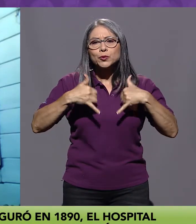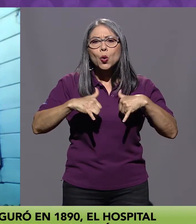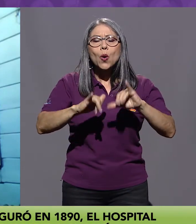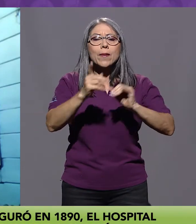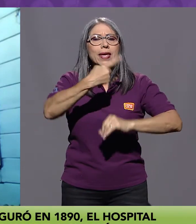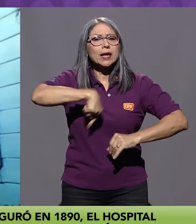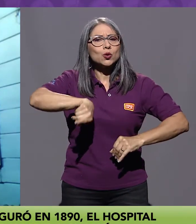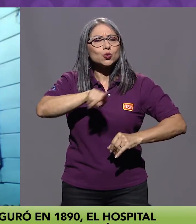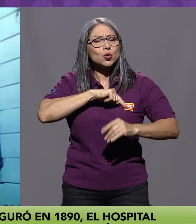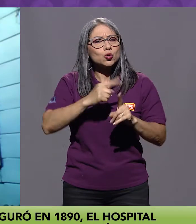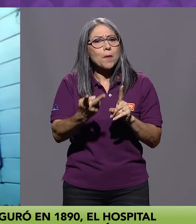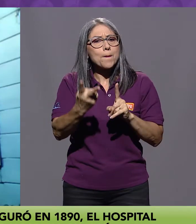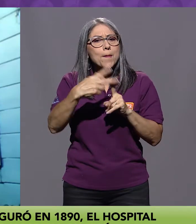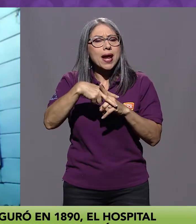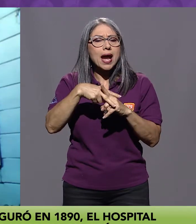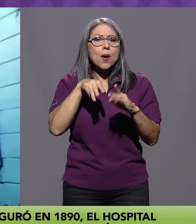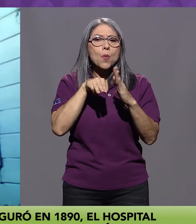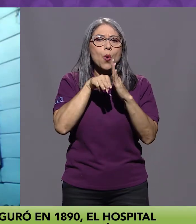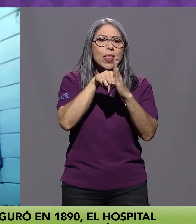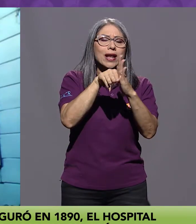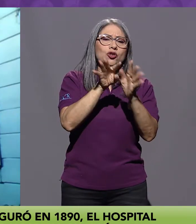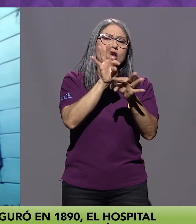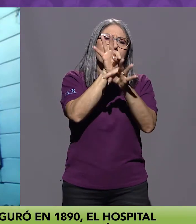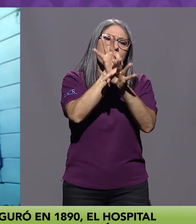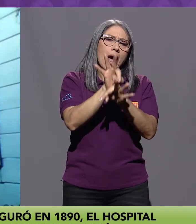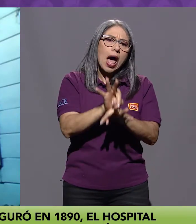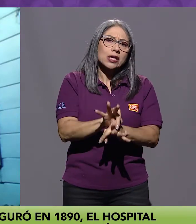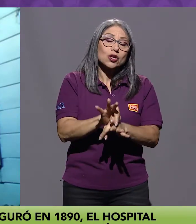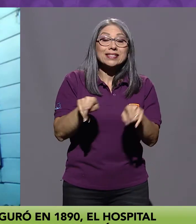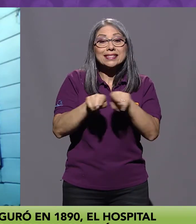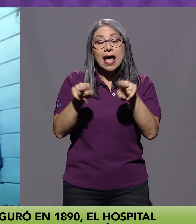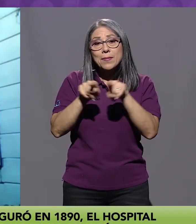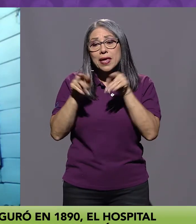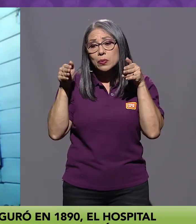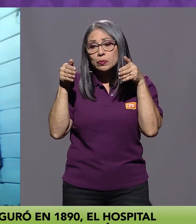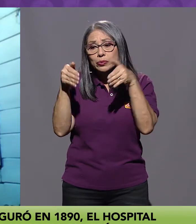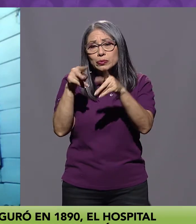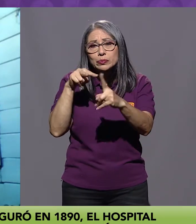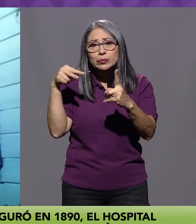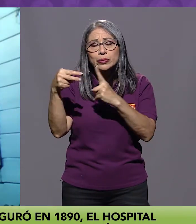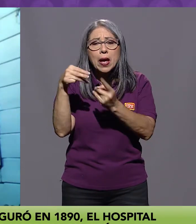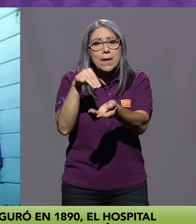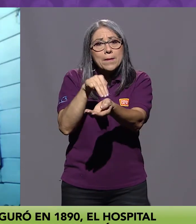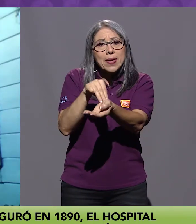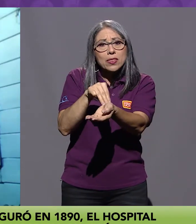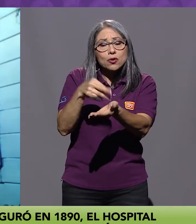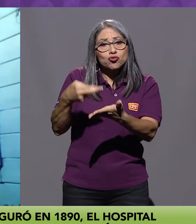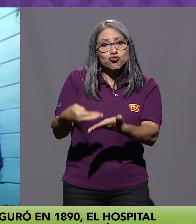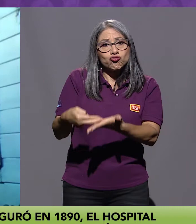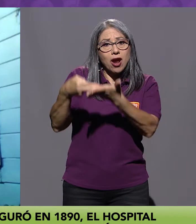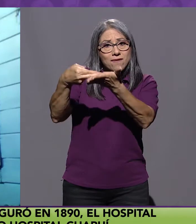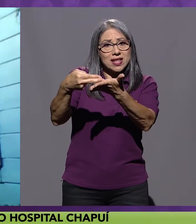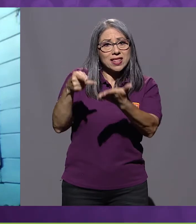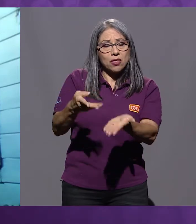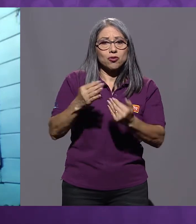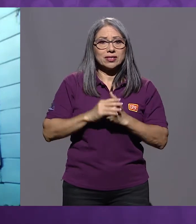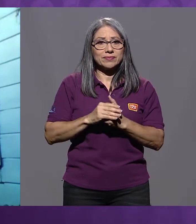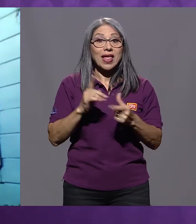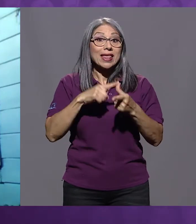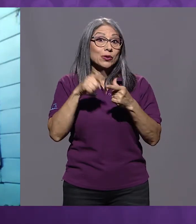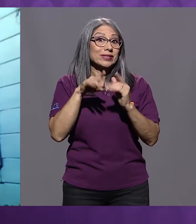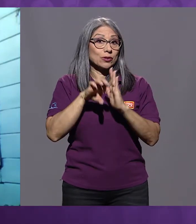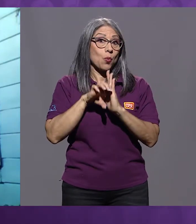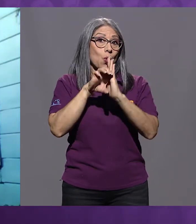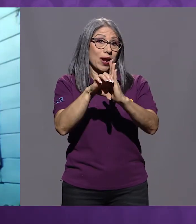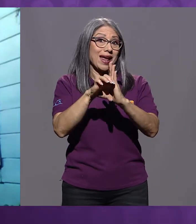en modelos tanto tradicionales como modelos médicos rehabilitadores. De ahí son de la comunicación y bueno, como un ejemplo